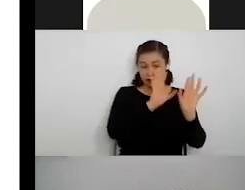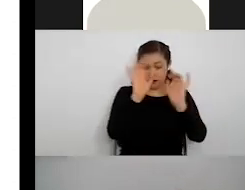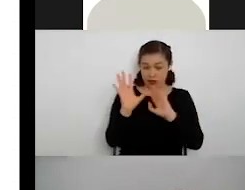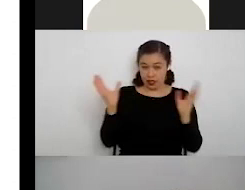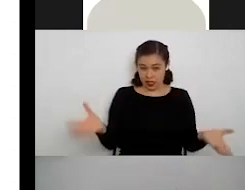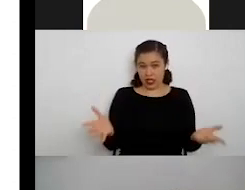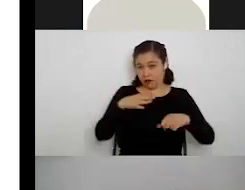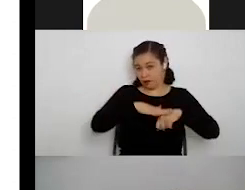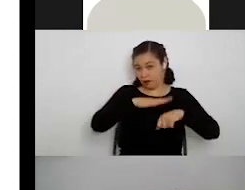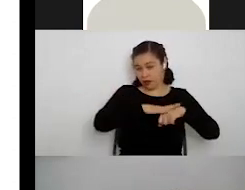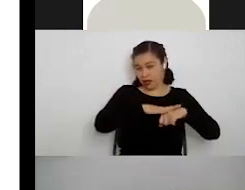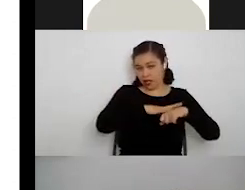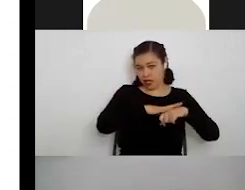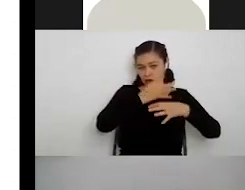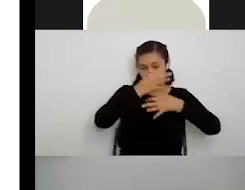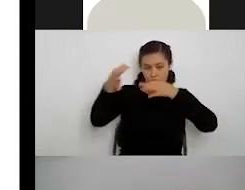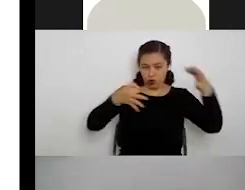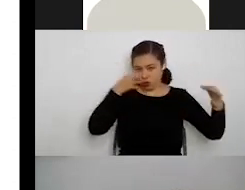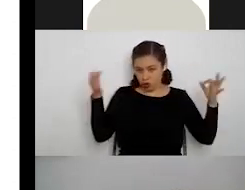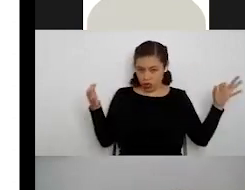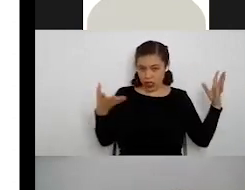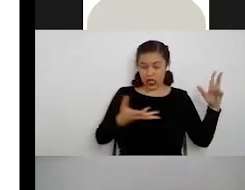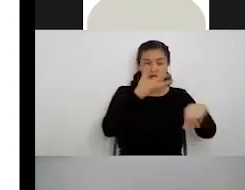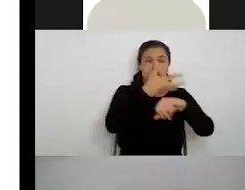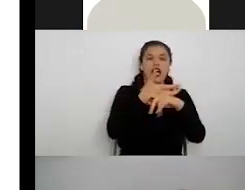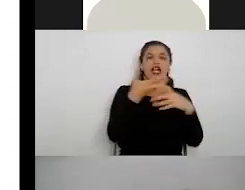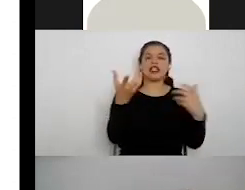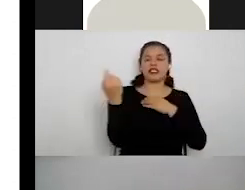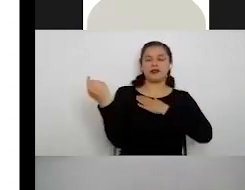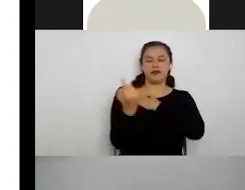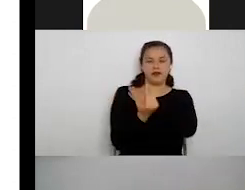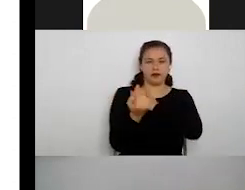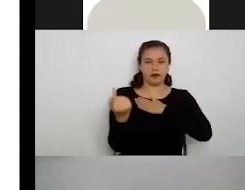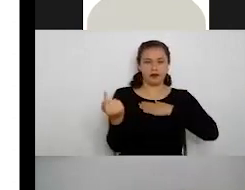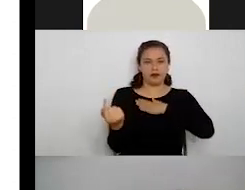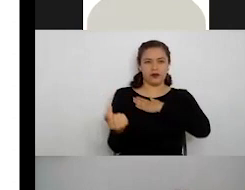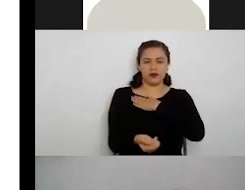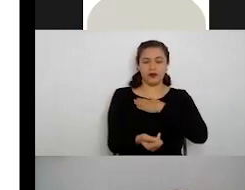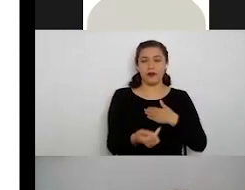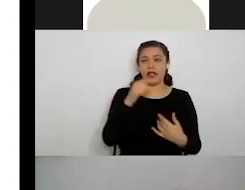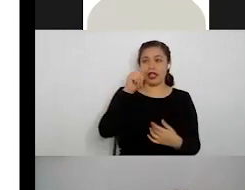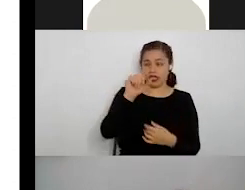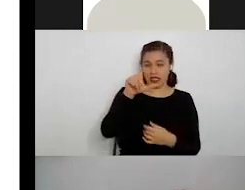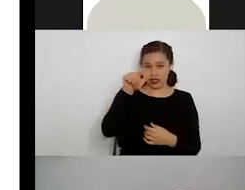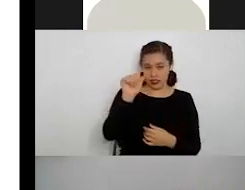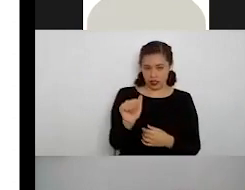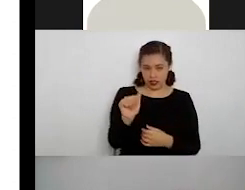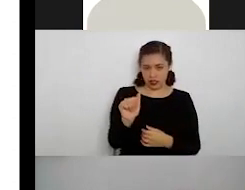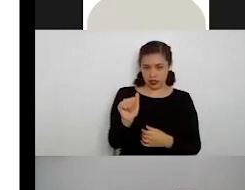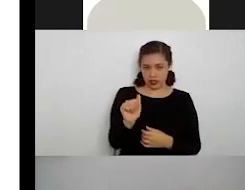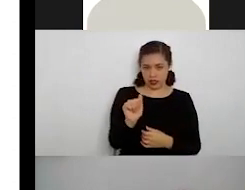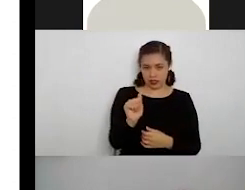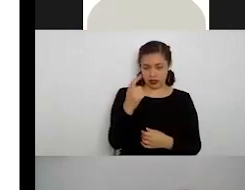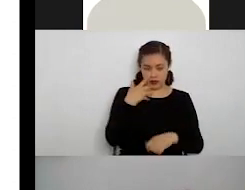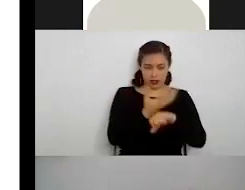más. ¿Qué está haciendo Estados Unidos? Bueno, básicamente, por ejemplo, a Tesla le prohibió